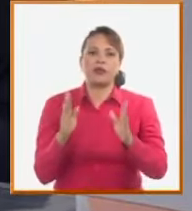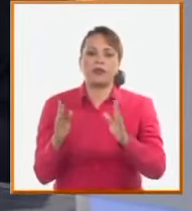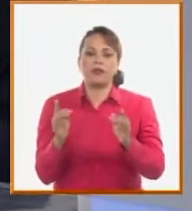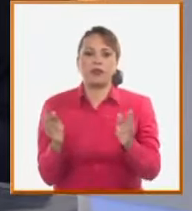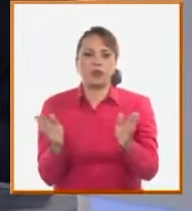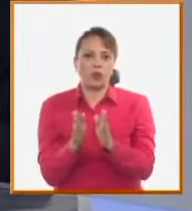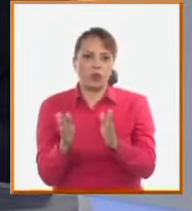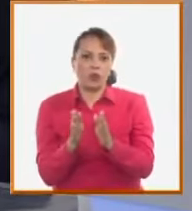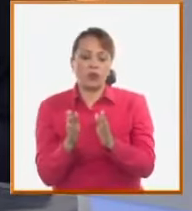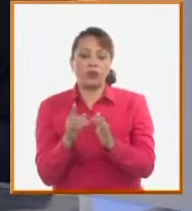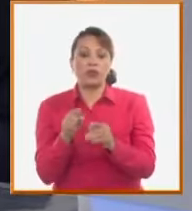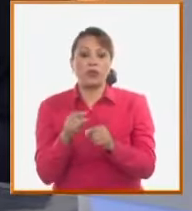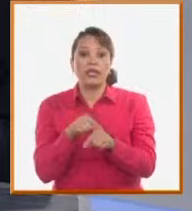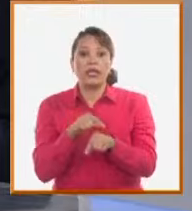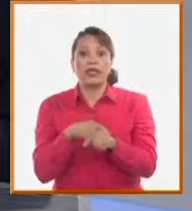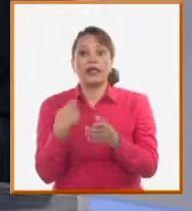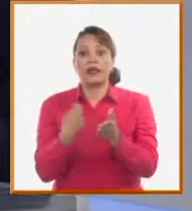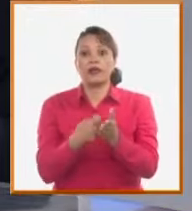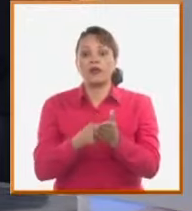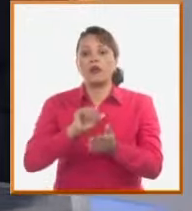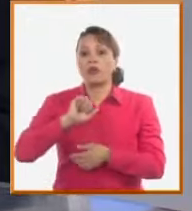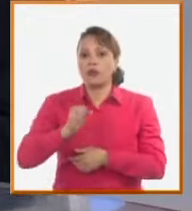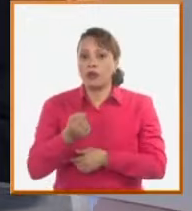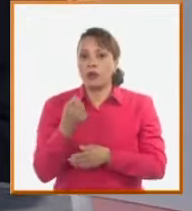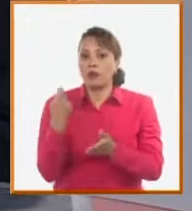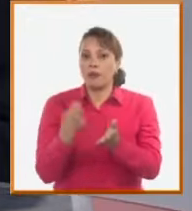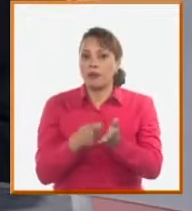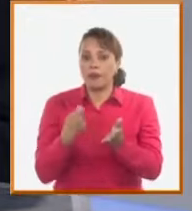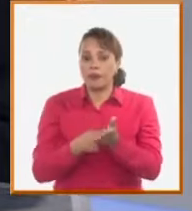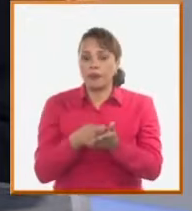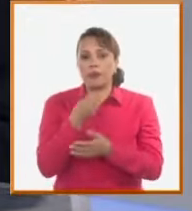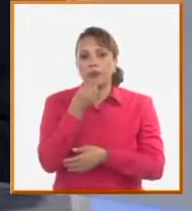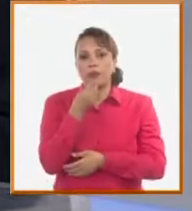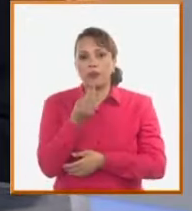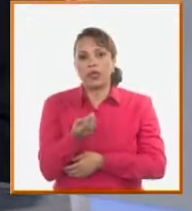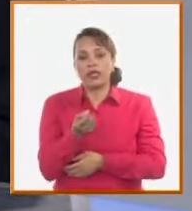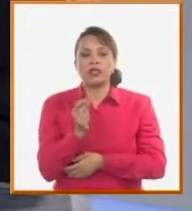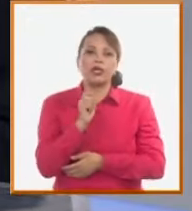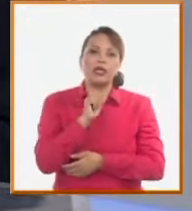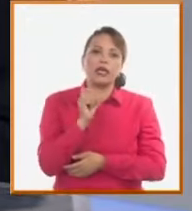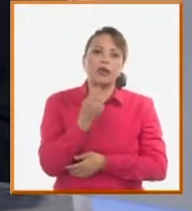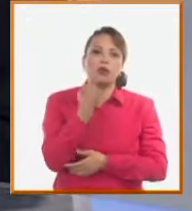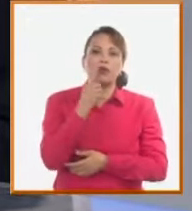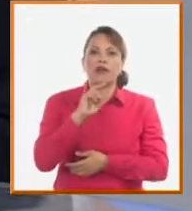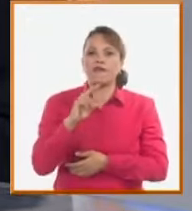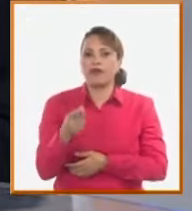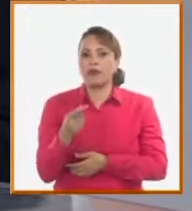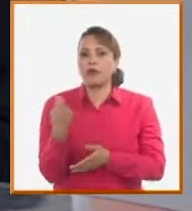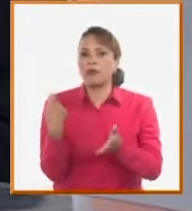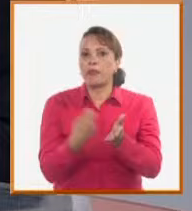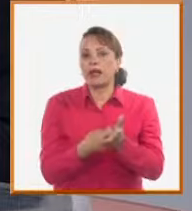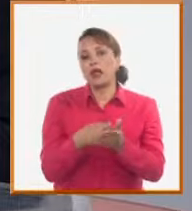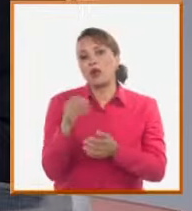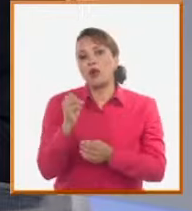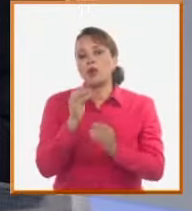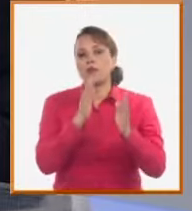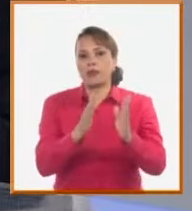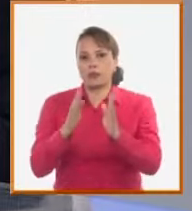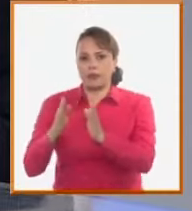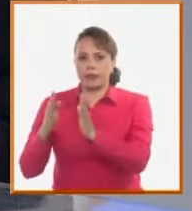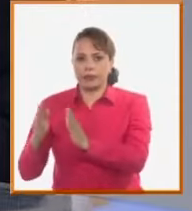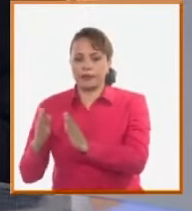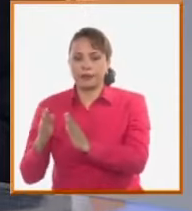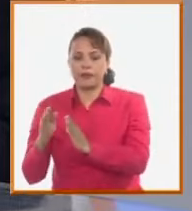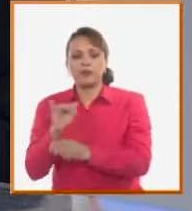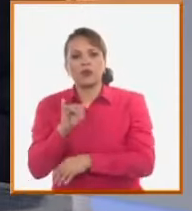sea, el plazo de seguro donde el asegurado está obligado a pagar las primas, la pueda pagar de una sola vez o la puede hacer pagos periódicos.